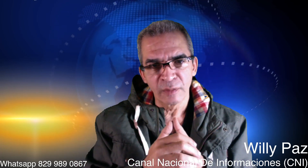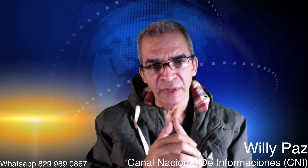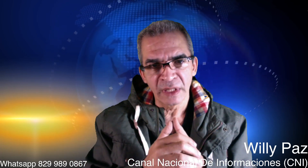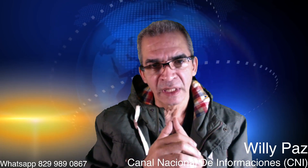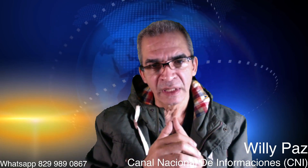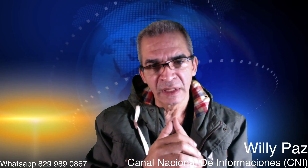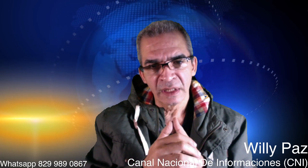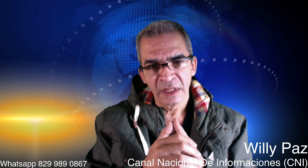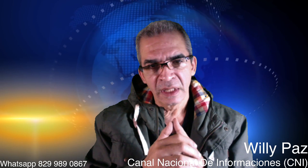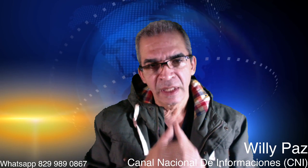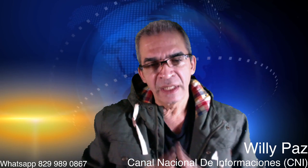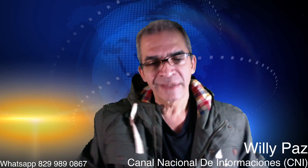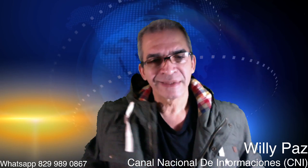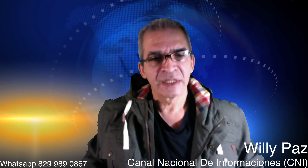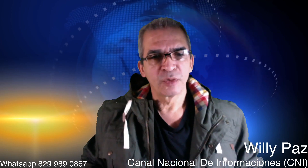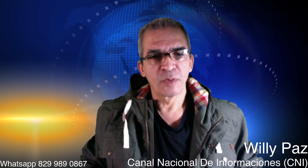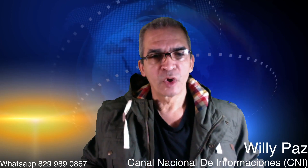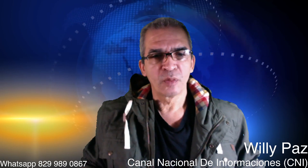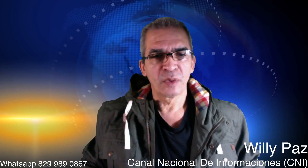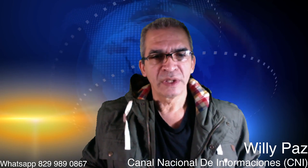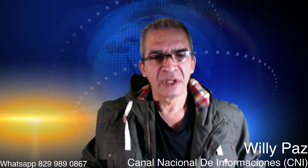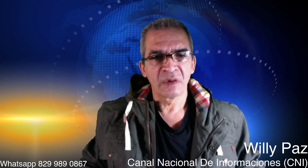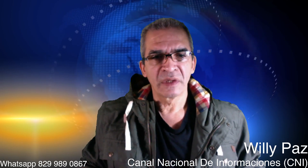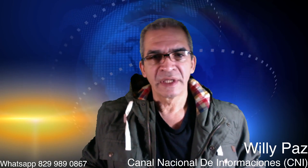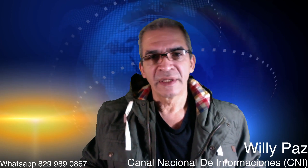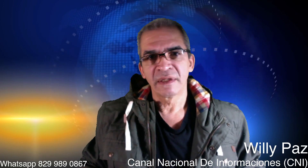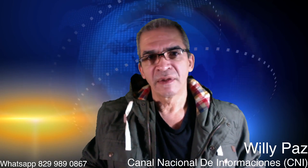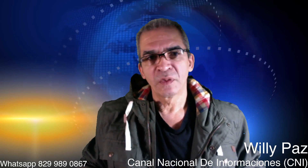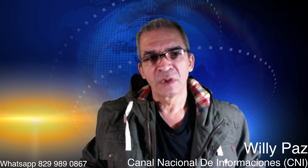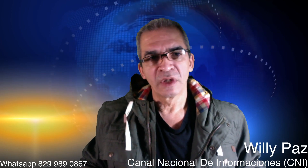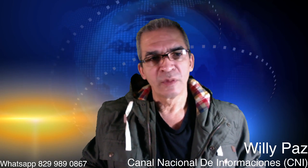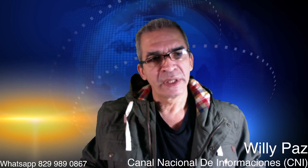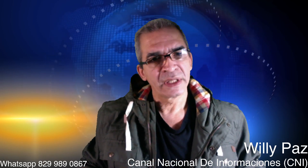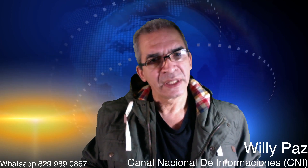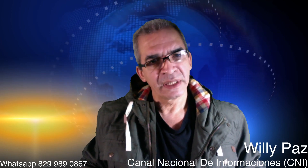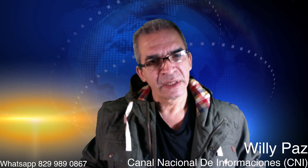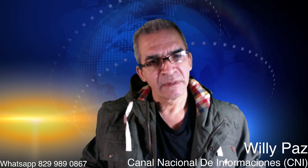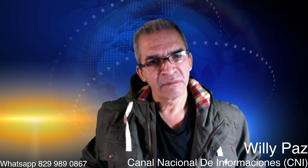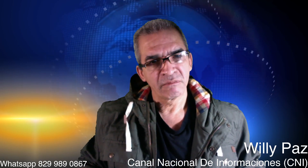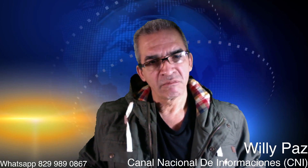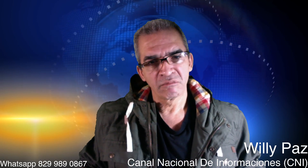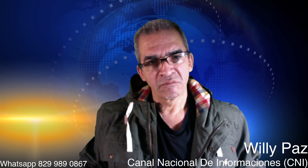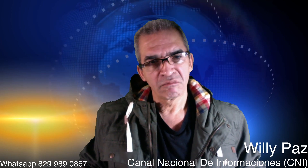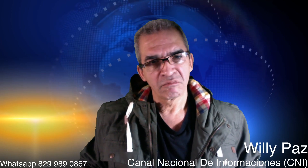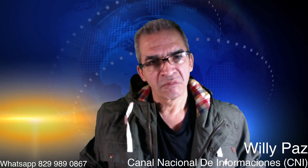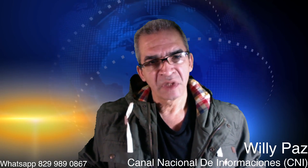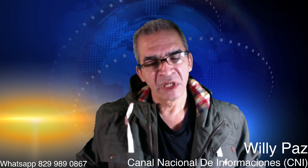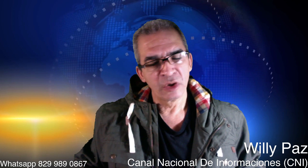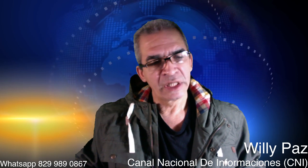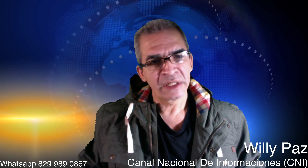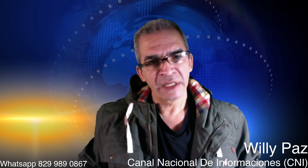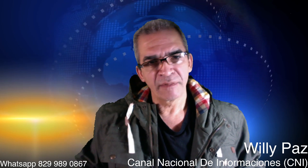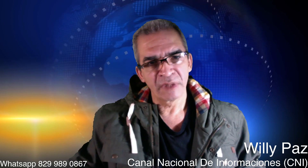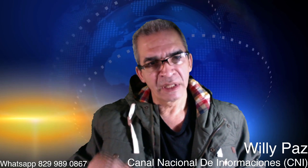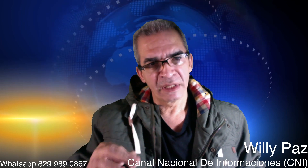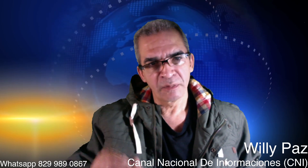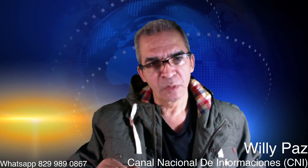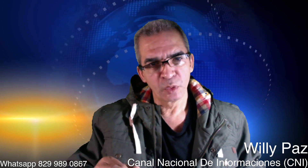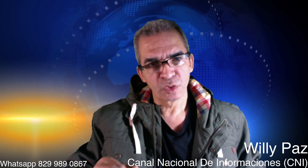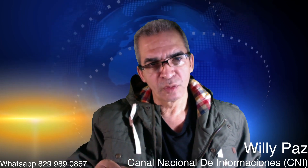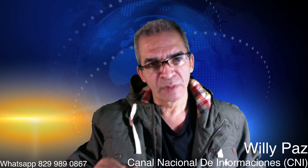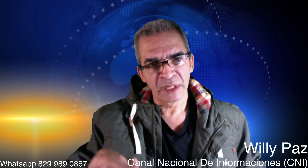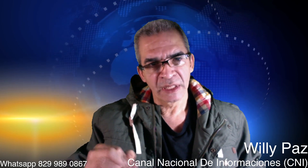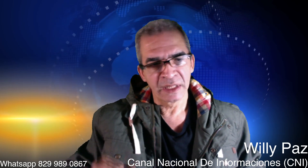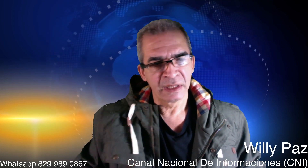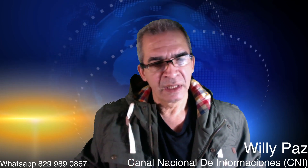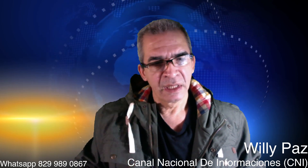política dominicana, es de los pocos políticos que usted lo ve que no le tiembla el